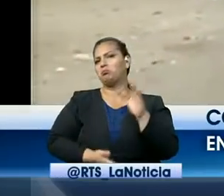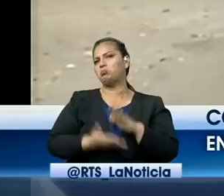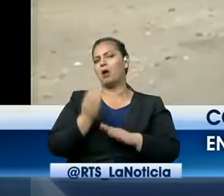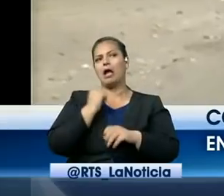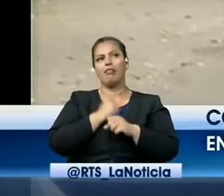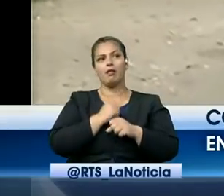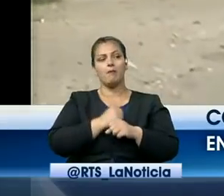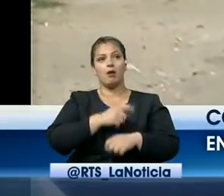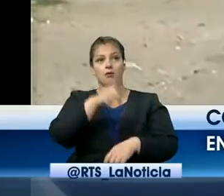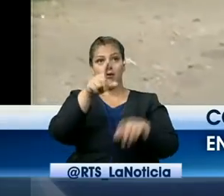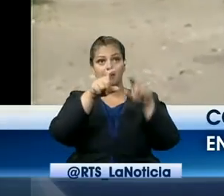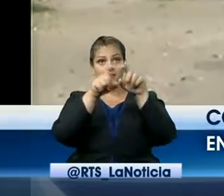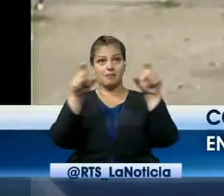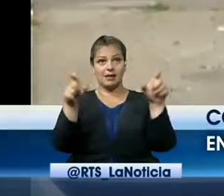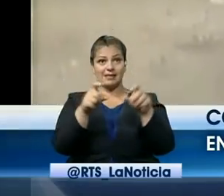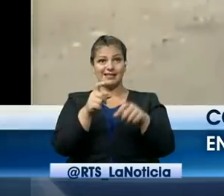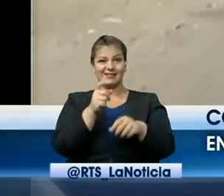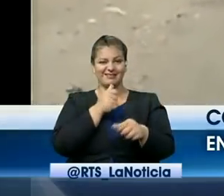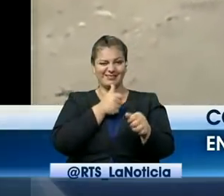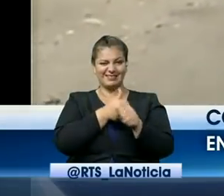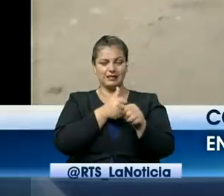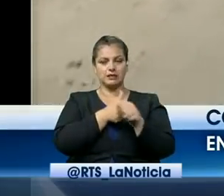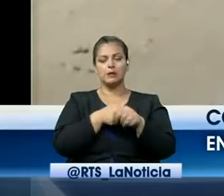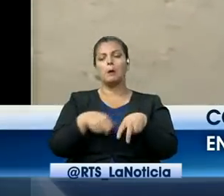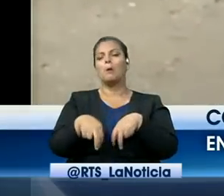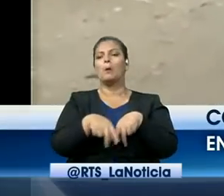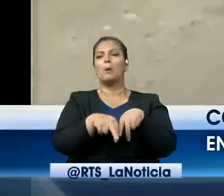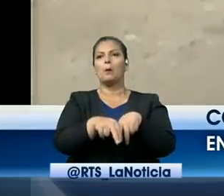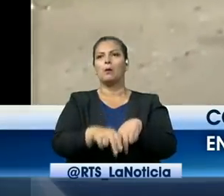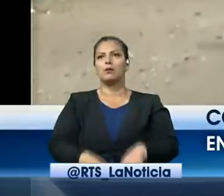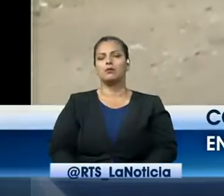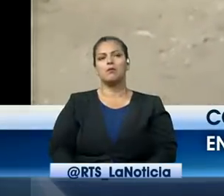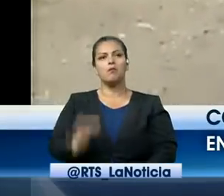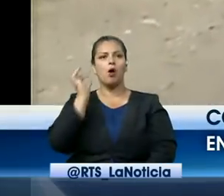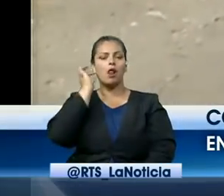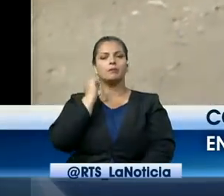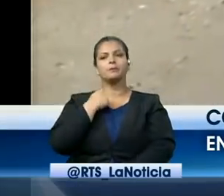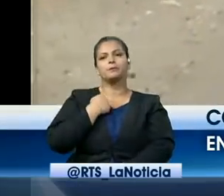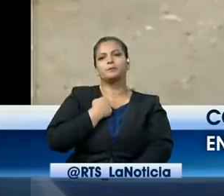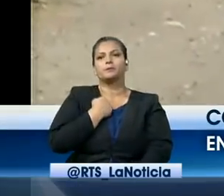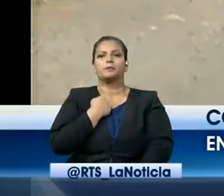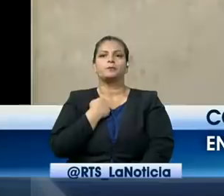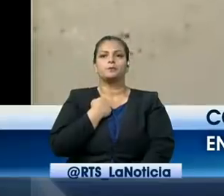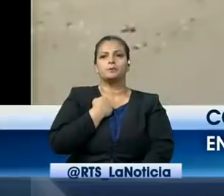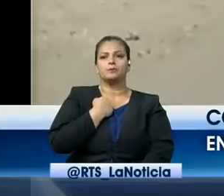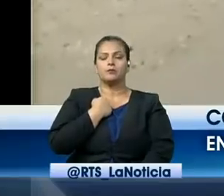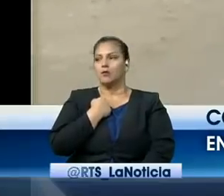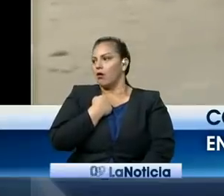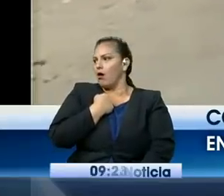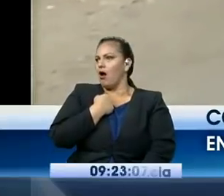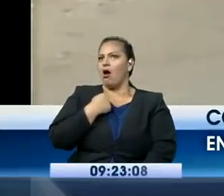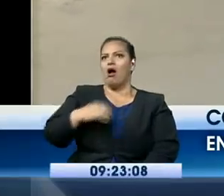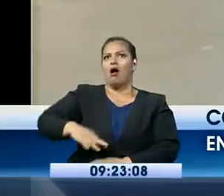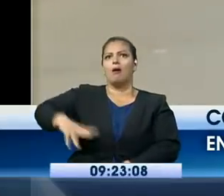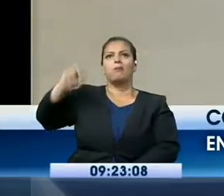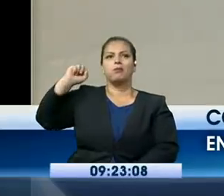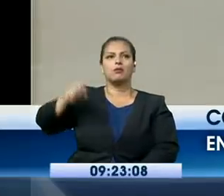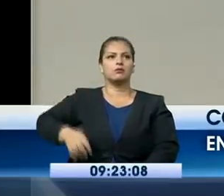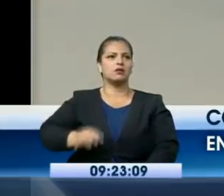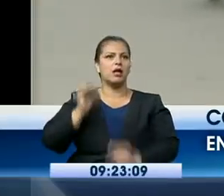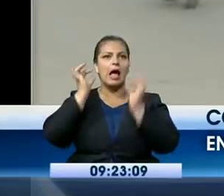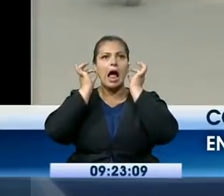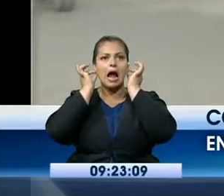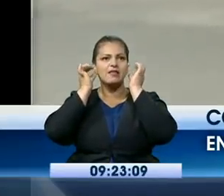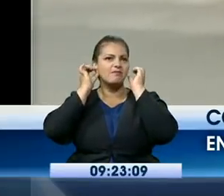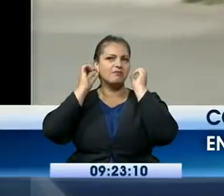cerca también las despojan de carteras relojes aretes teléfonos celulares pero hace pocos días ocurrió aquí un